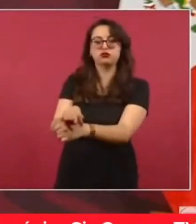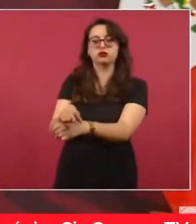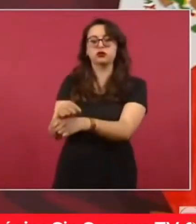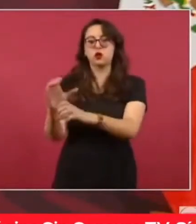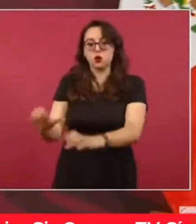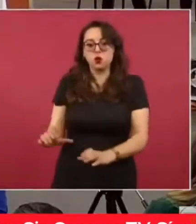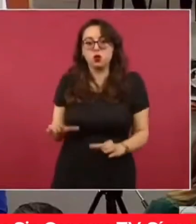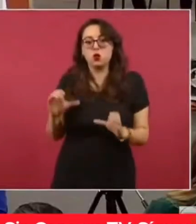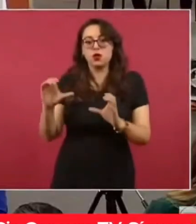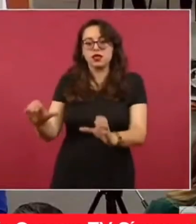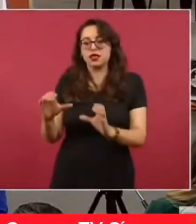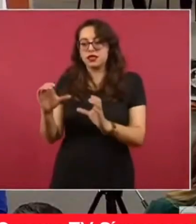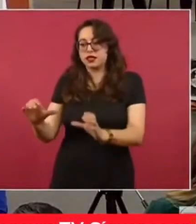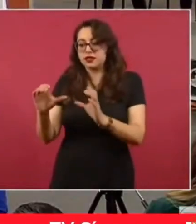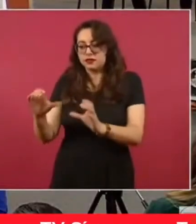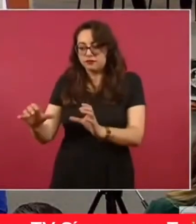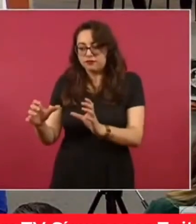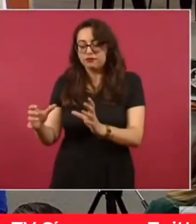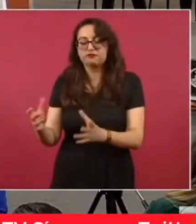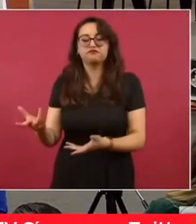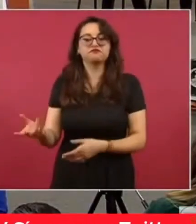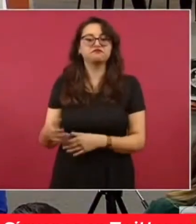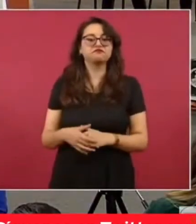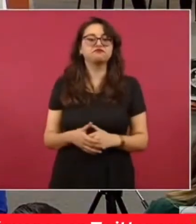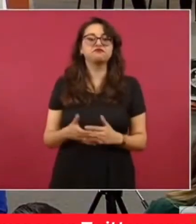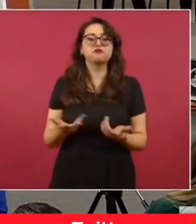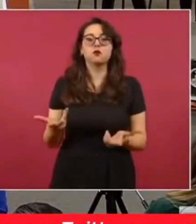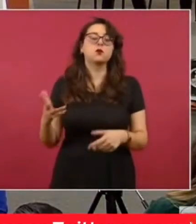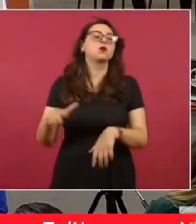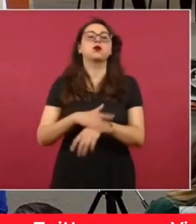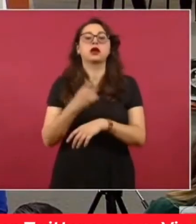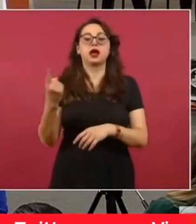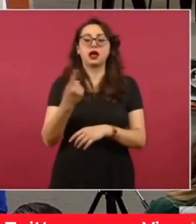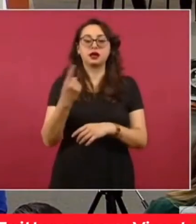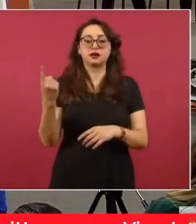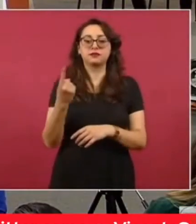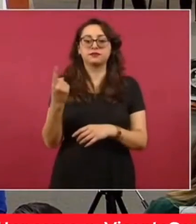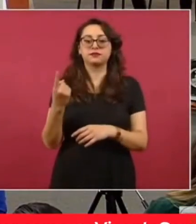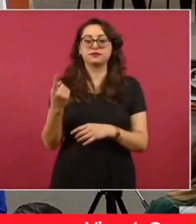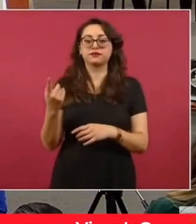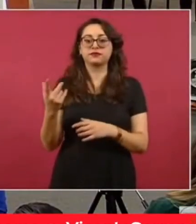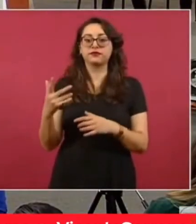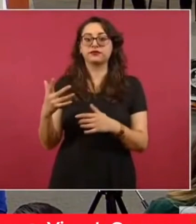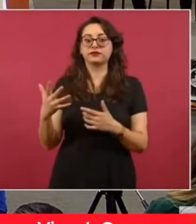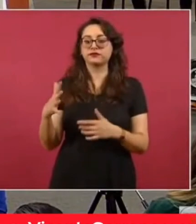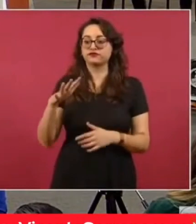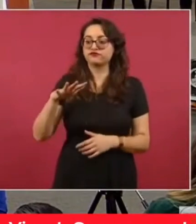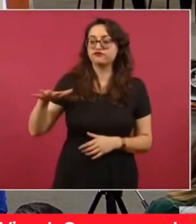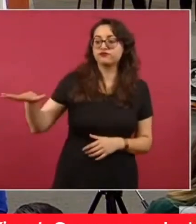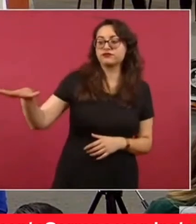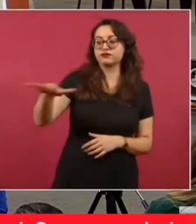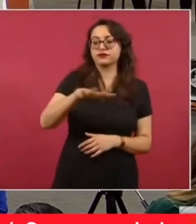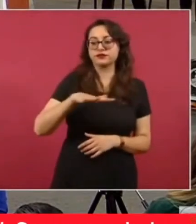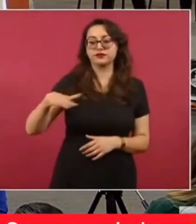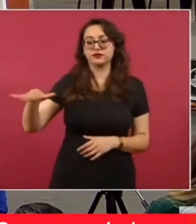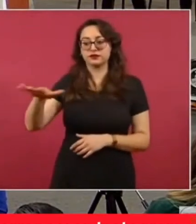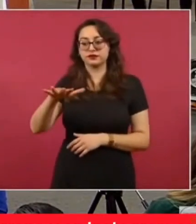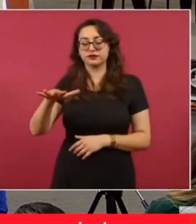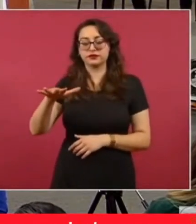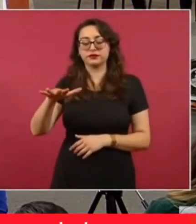no solo es esta parte tienen como dos mil